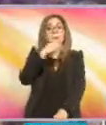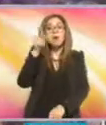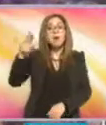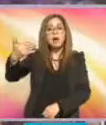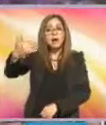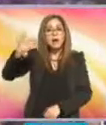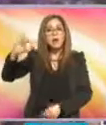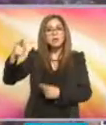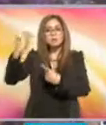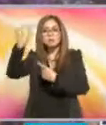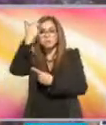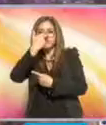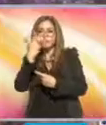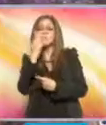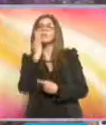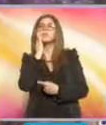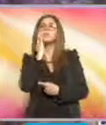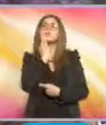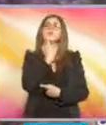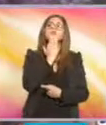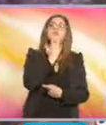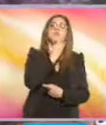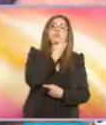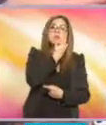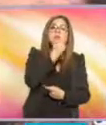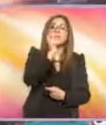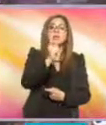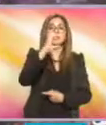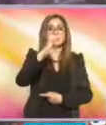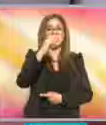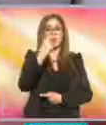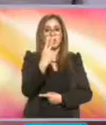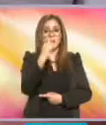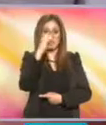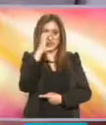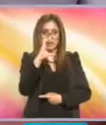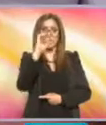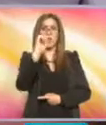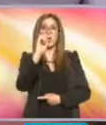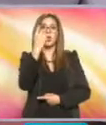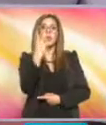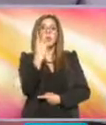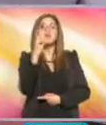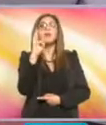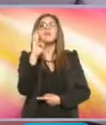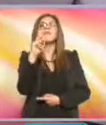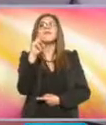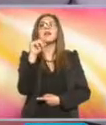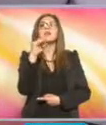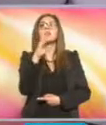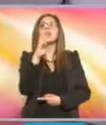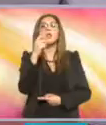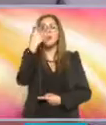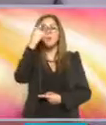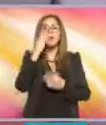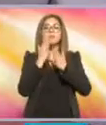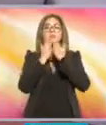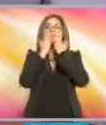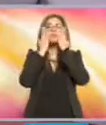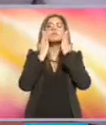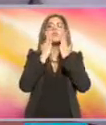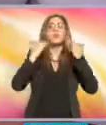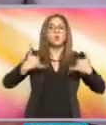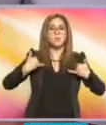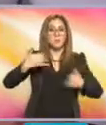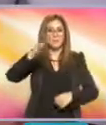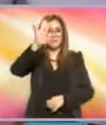láser CO2 fraccionado, que es una tendencia que se utiliza mucho. ¿Para qué? Para rejuvenecer la piel. ¿Pero como cirugía, de